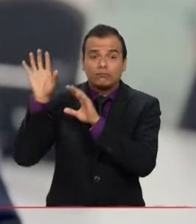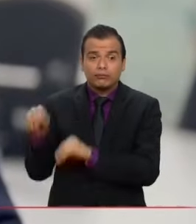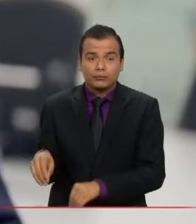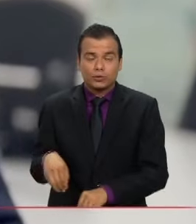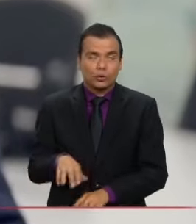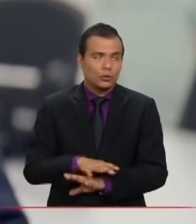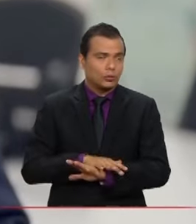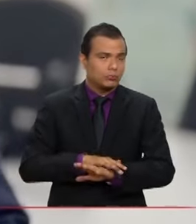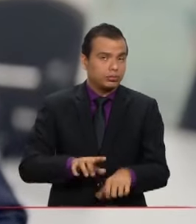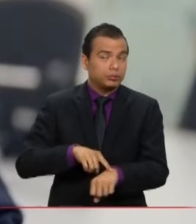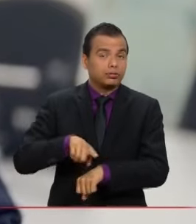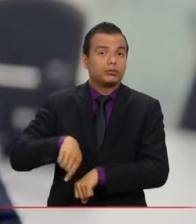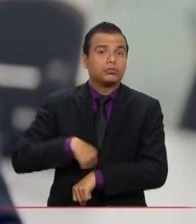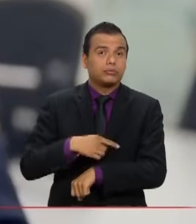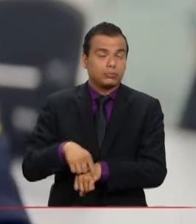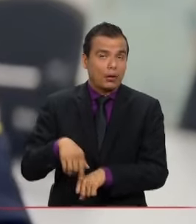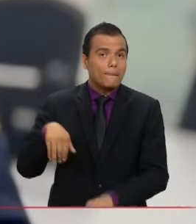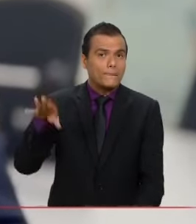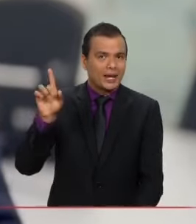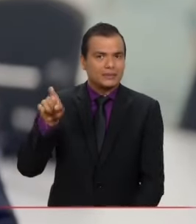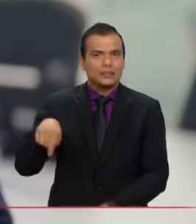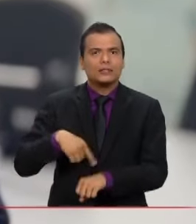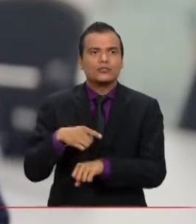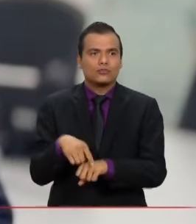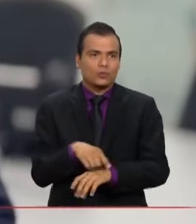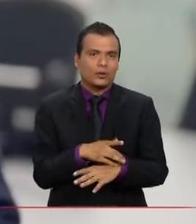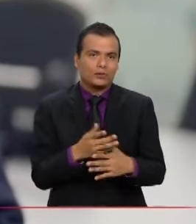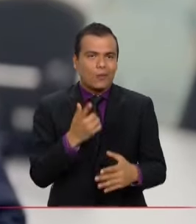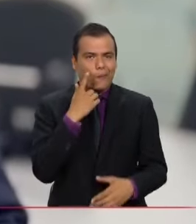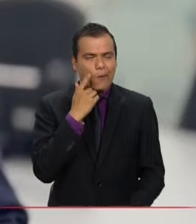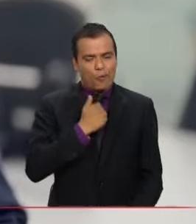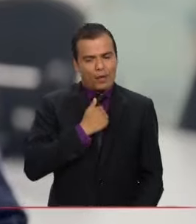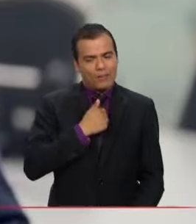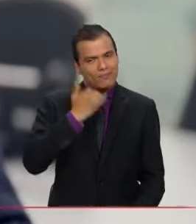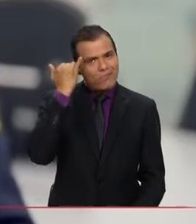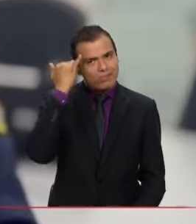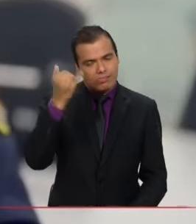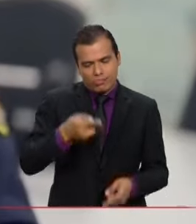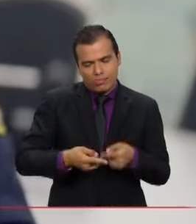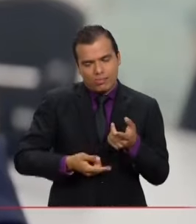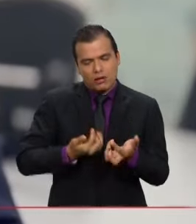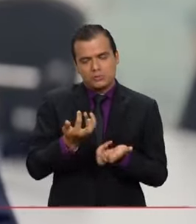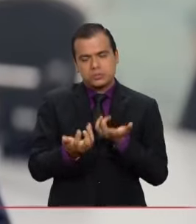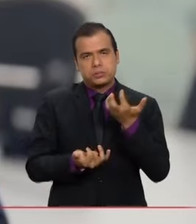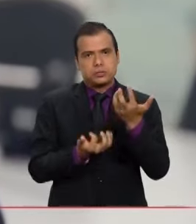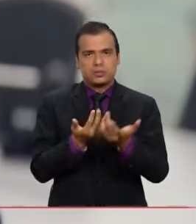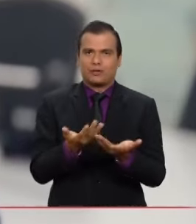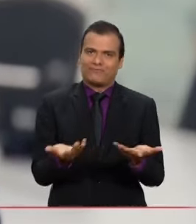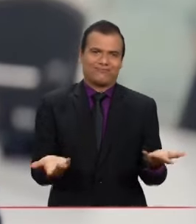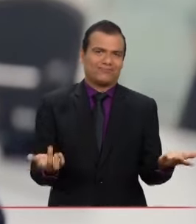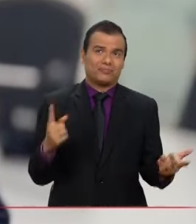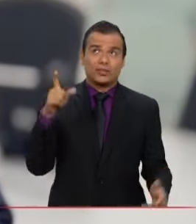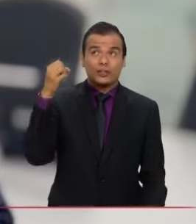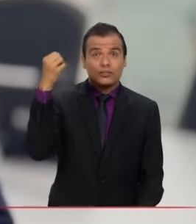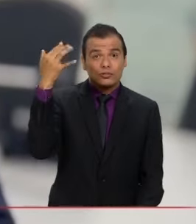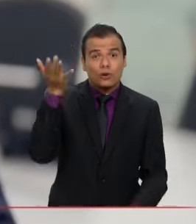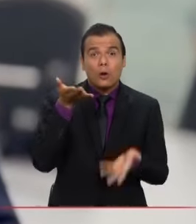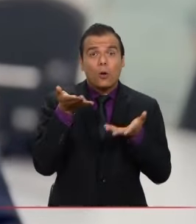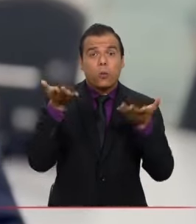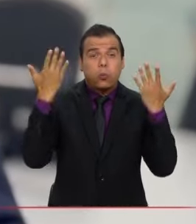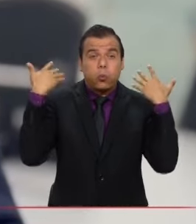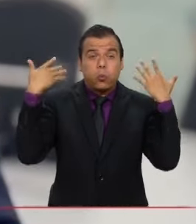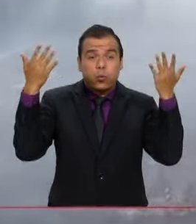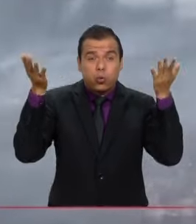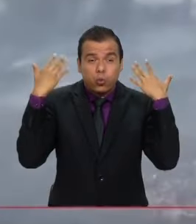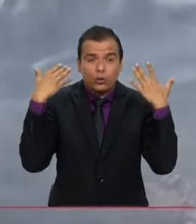quemas controladas, mucho menos aún en épocas de sequía, en épocas de bastante oleada de calor como se presenta